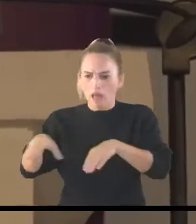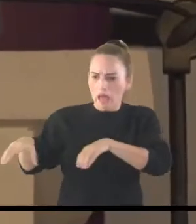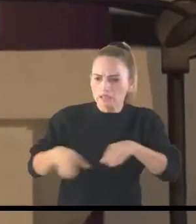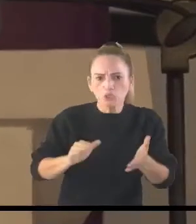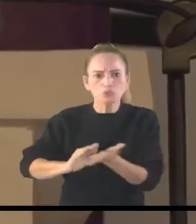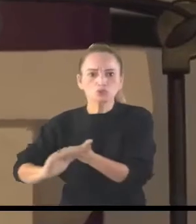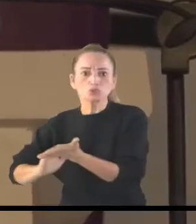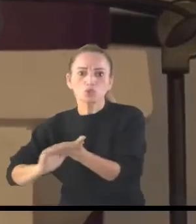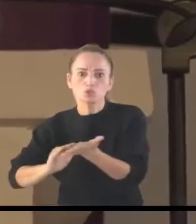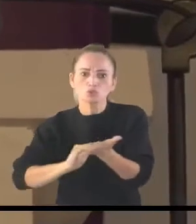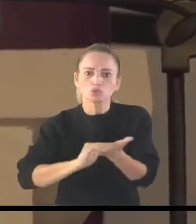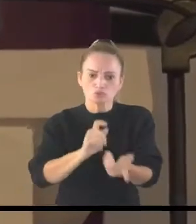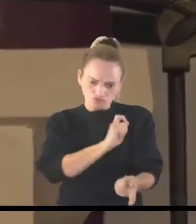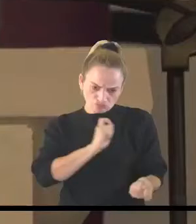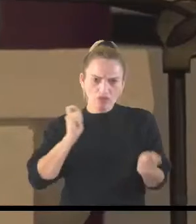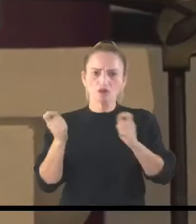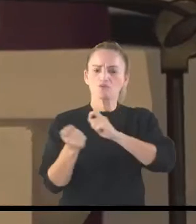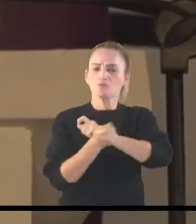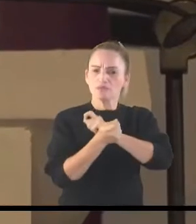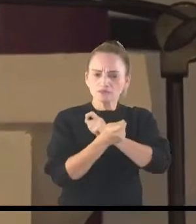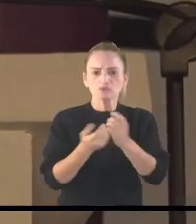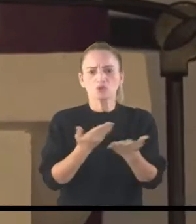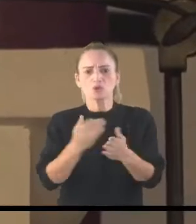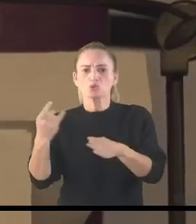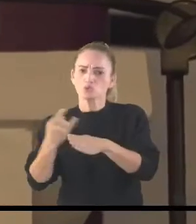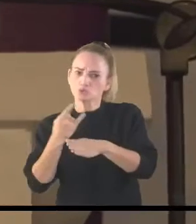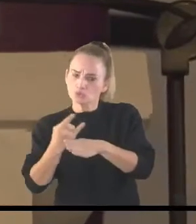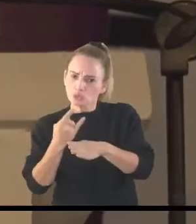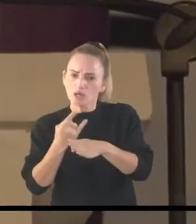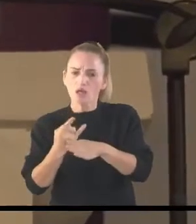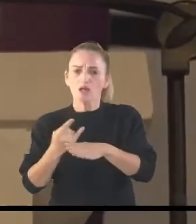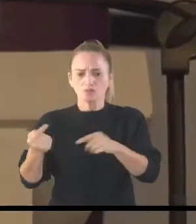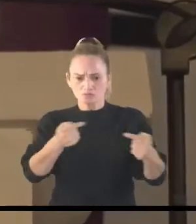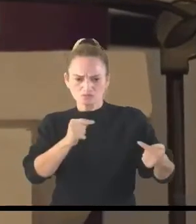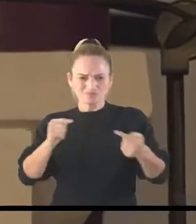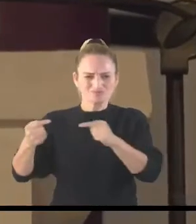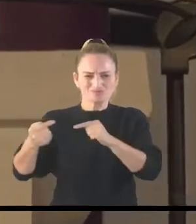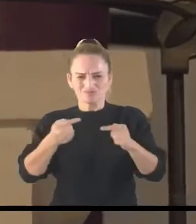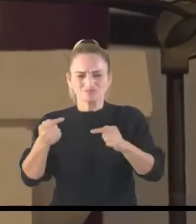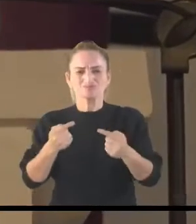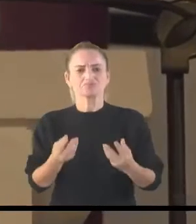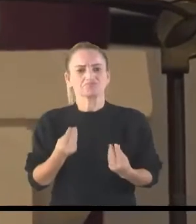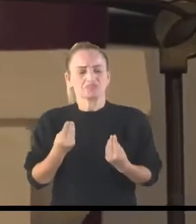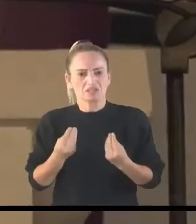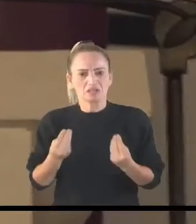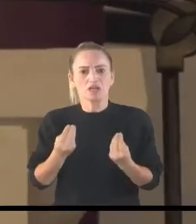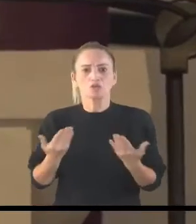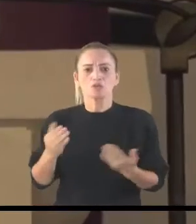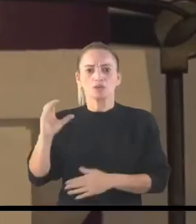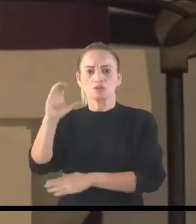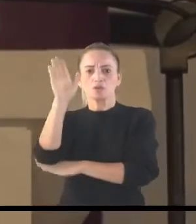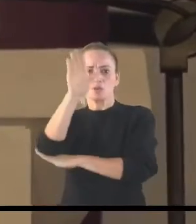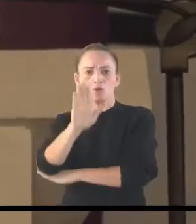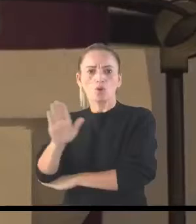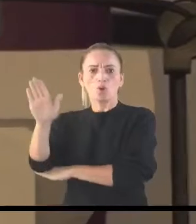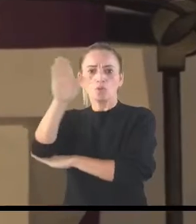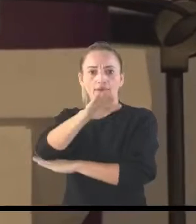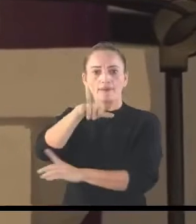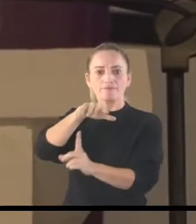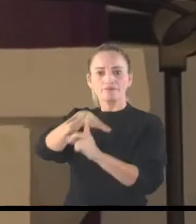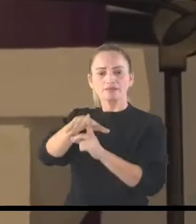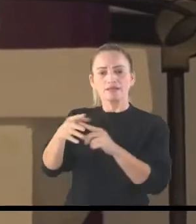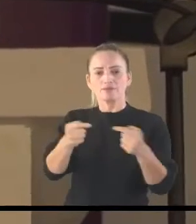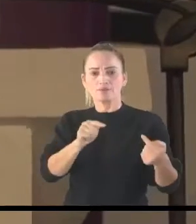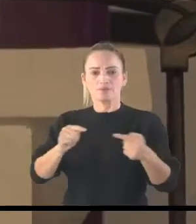acciones necesarias para que se pueda afrontar y buscar una salida al conflicto armado real en los territorios afectados por el